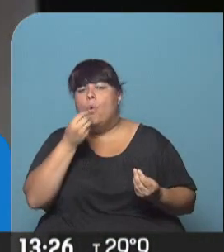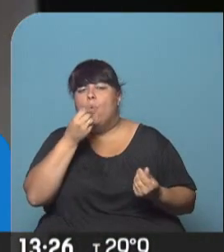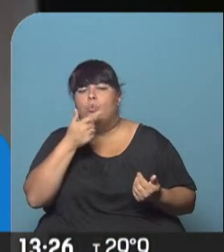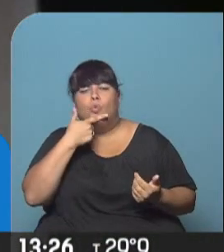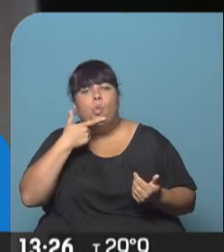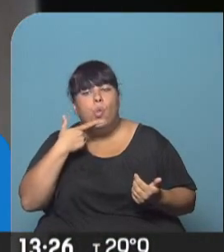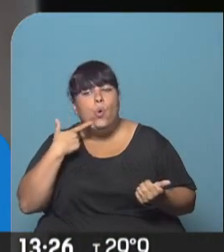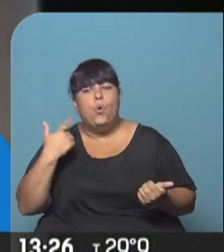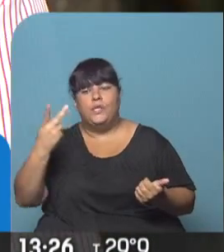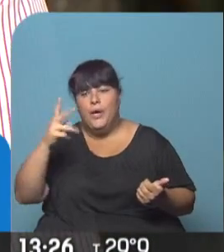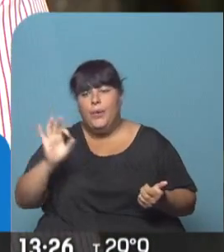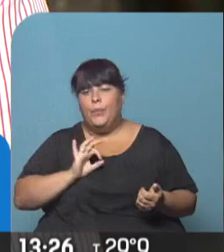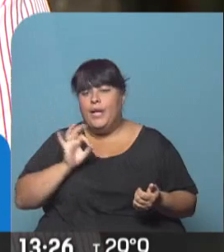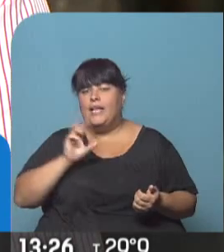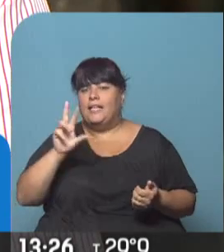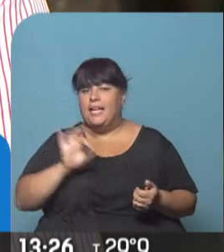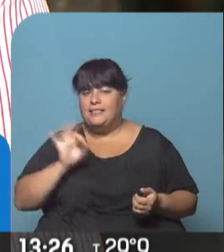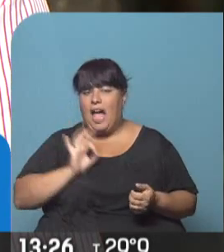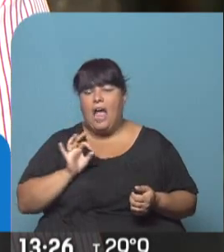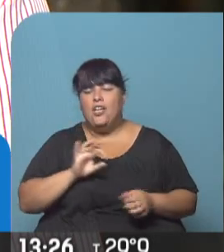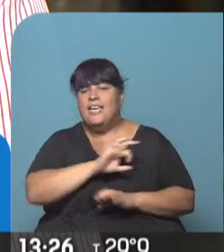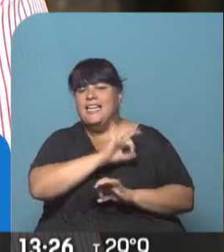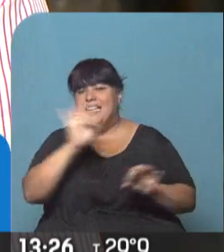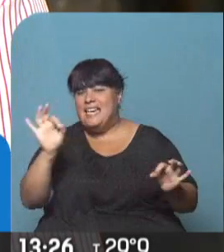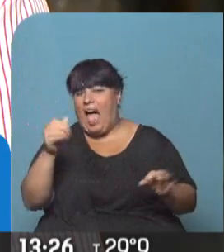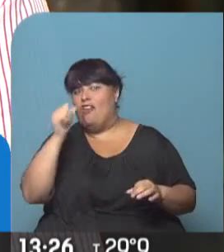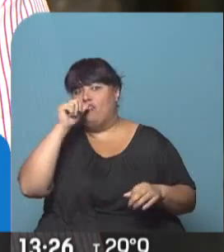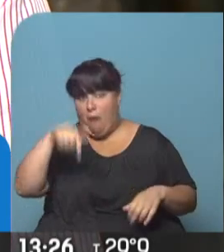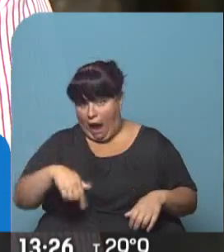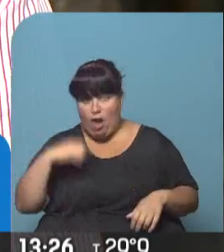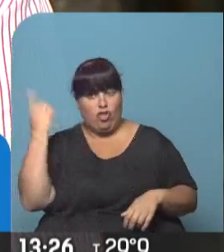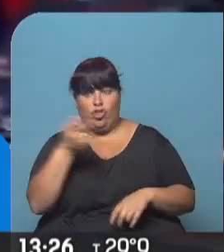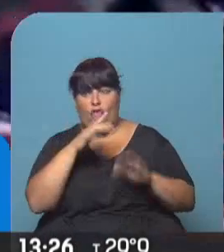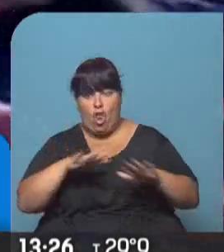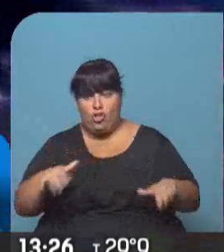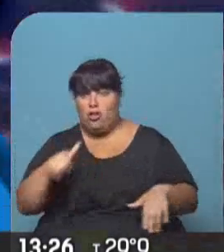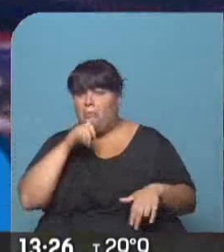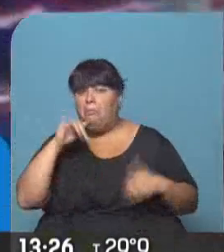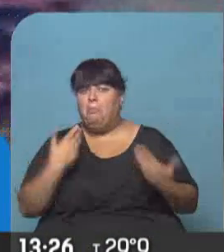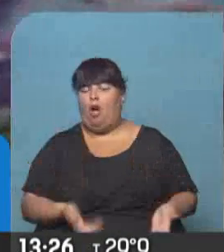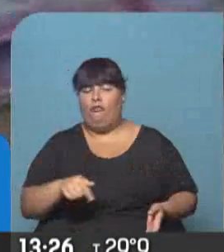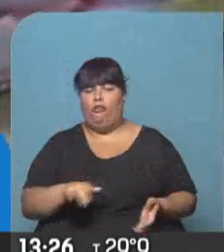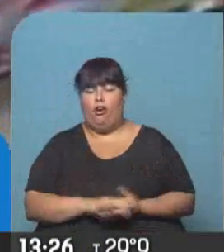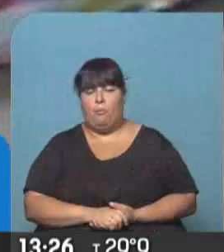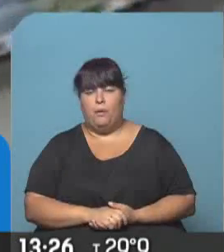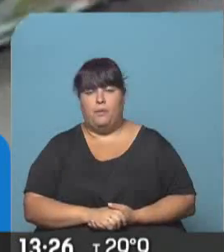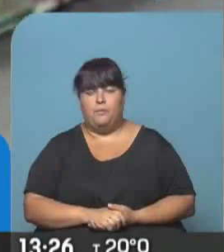es tan dulce que hace 20 años o 30 años nadie lo podía consumir y ahora todos los chicos lo aceptan perfectamente